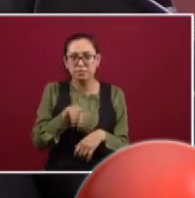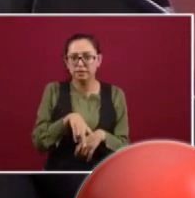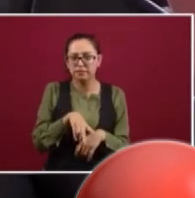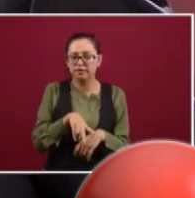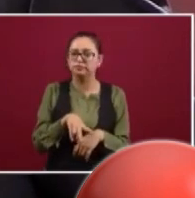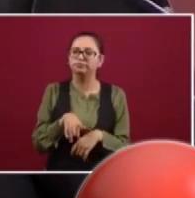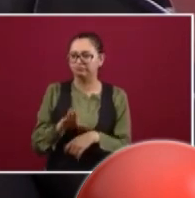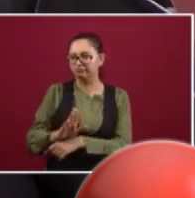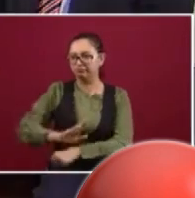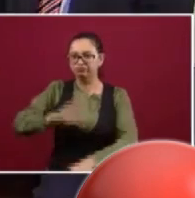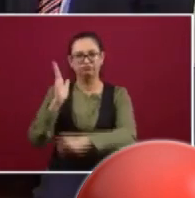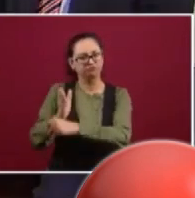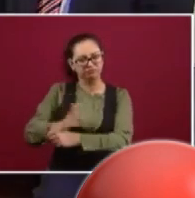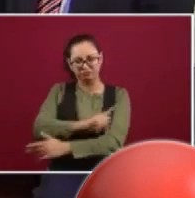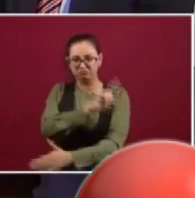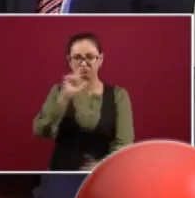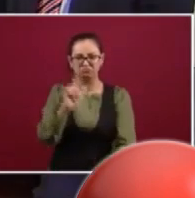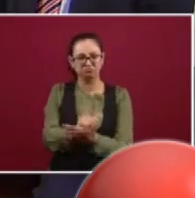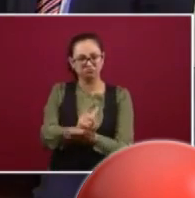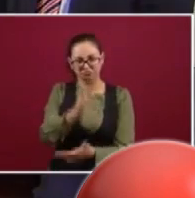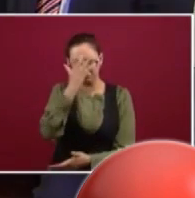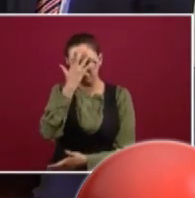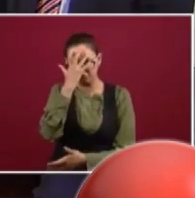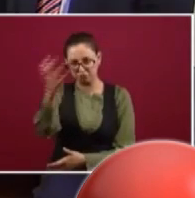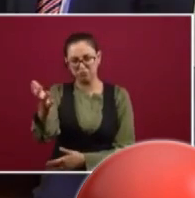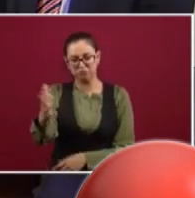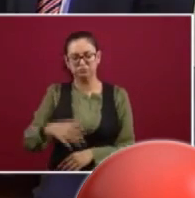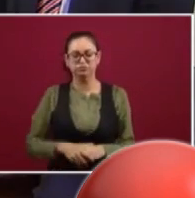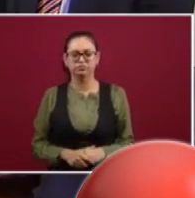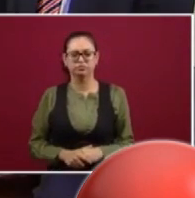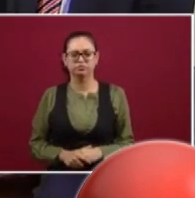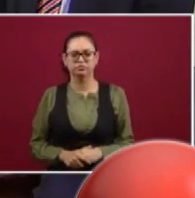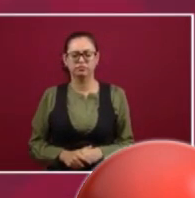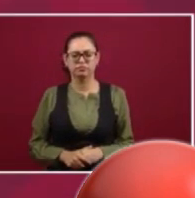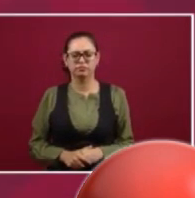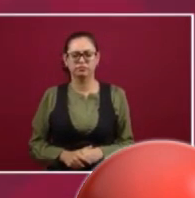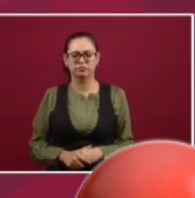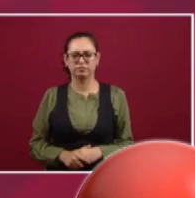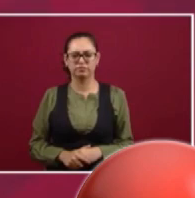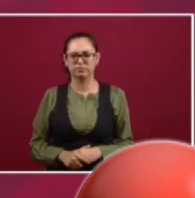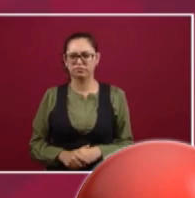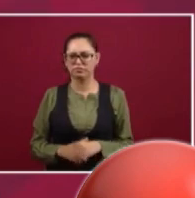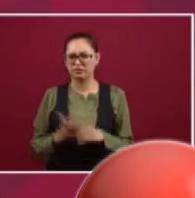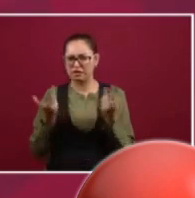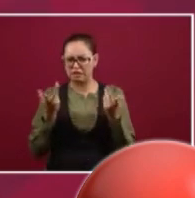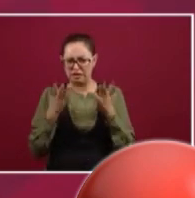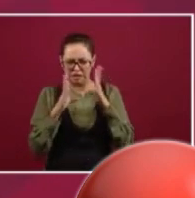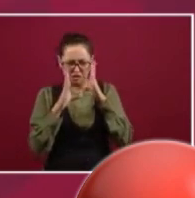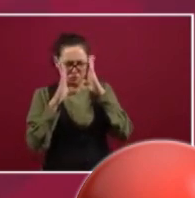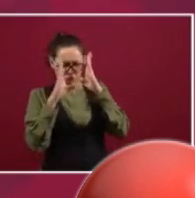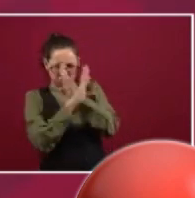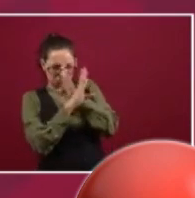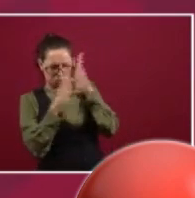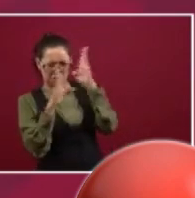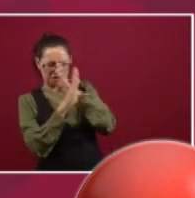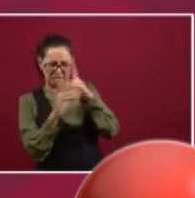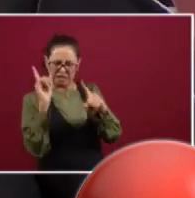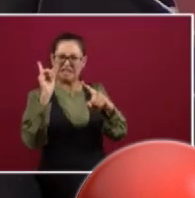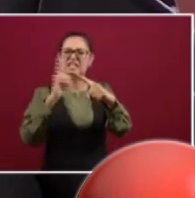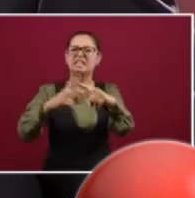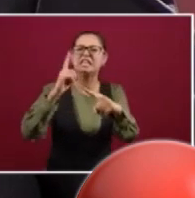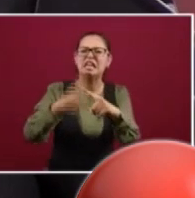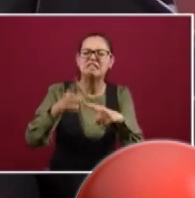ilegal pero quien hacía eso un poco lo que dije en el zócalo